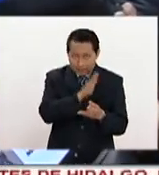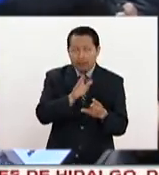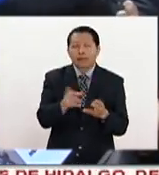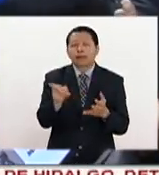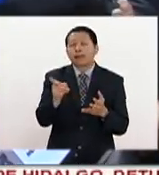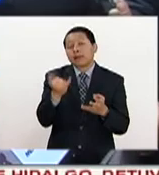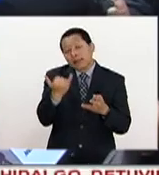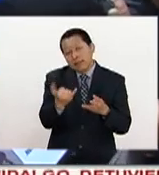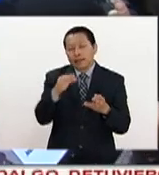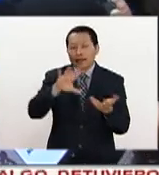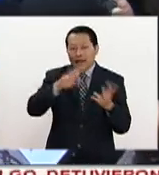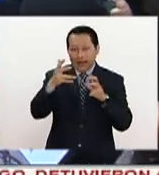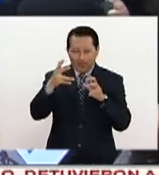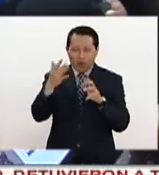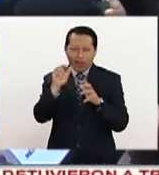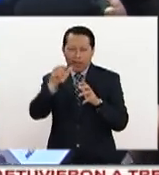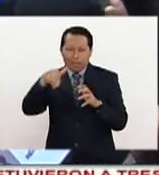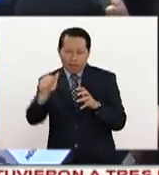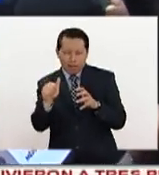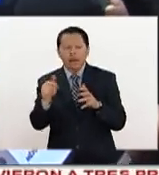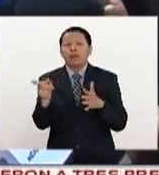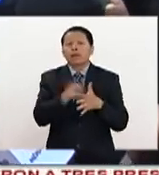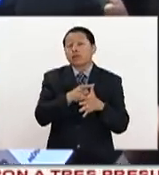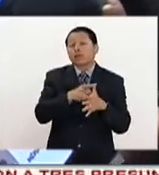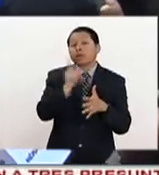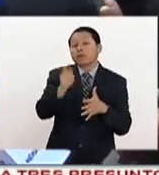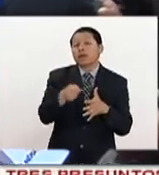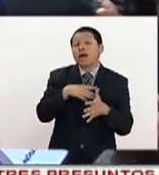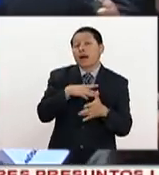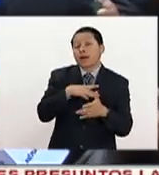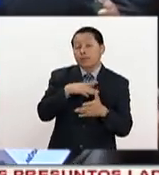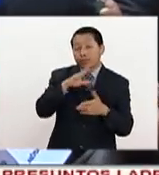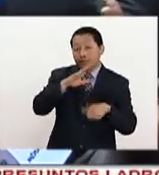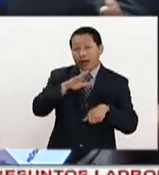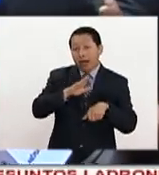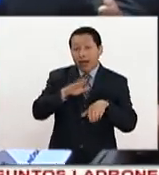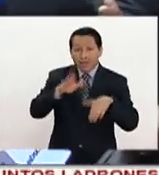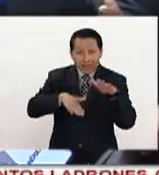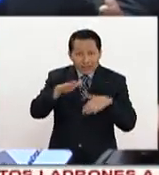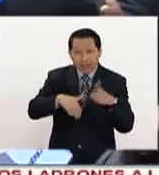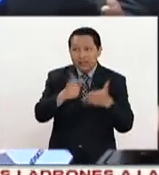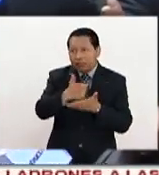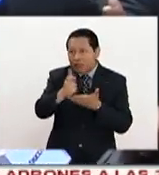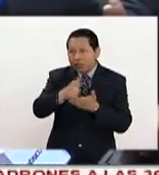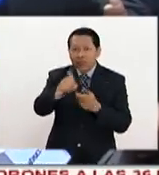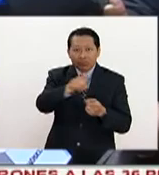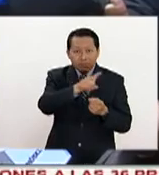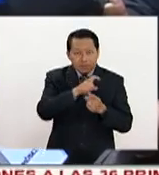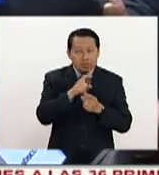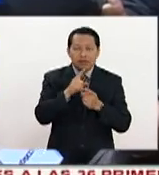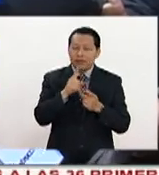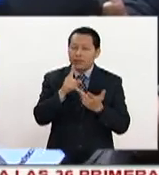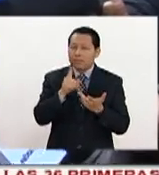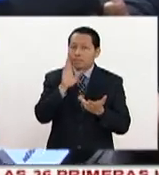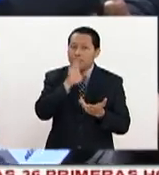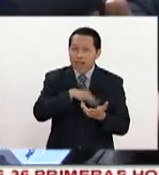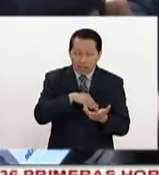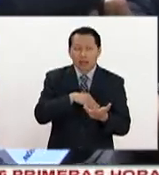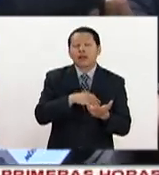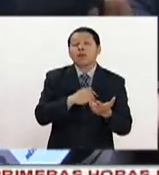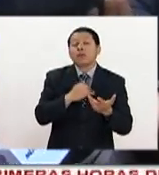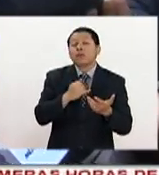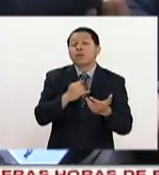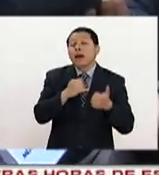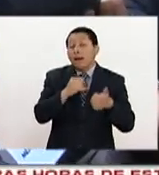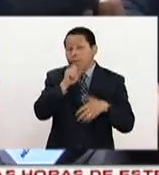cambio climático, el tema de la distribución del ingreso o la mala distribución del ingreso de nuestra ciudad, el